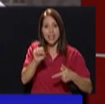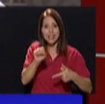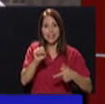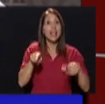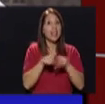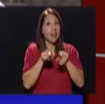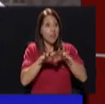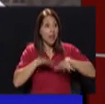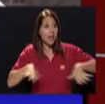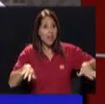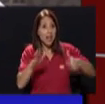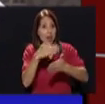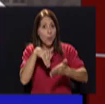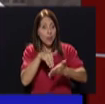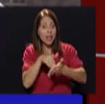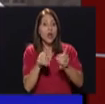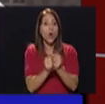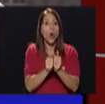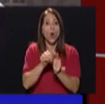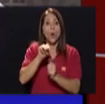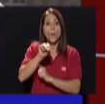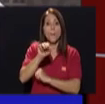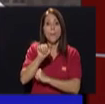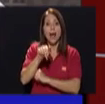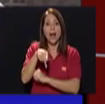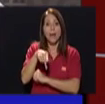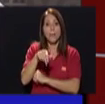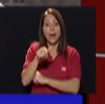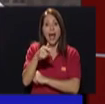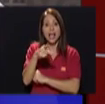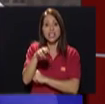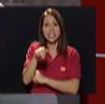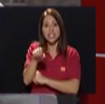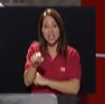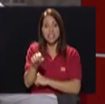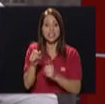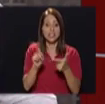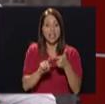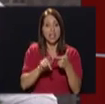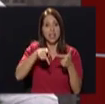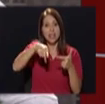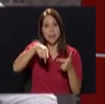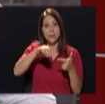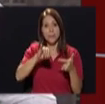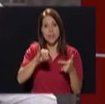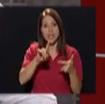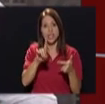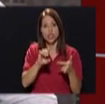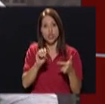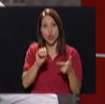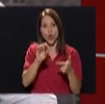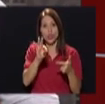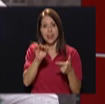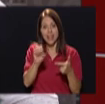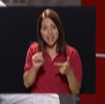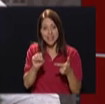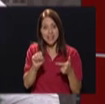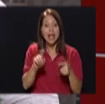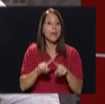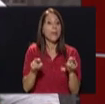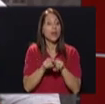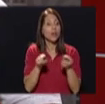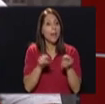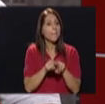aquí metropolitana con con mapaches y pisotes también, pero